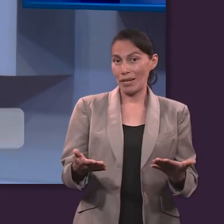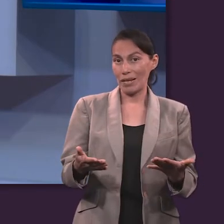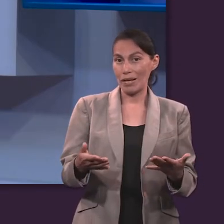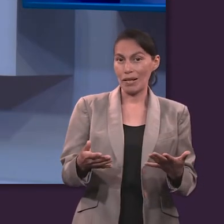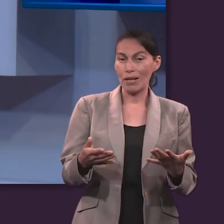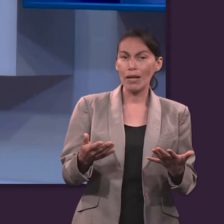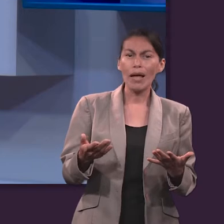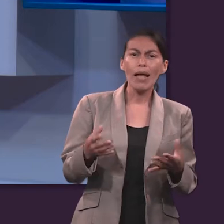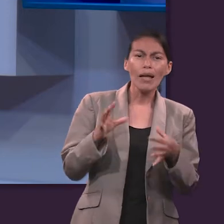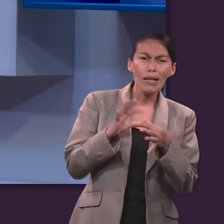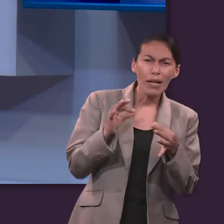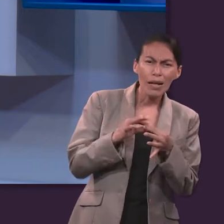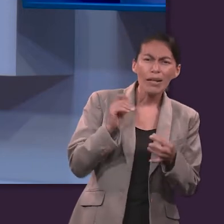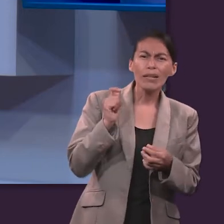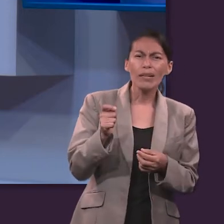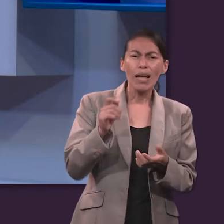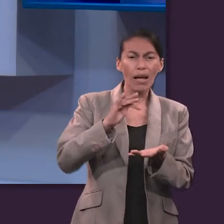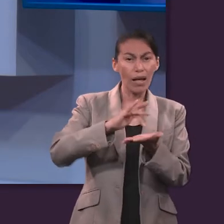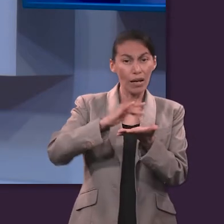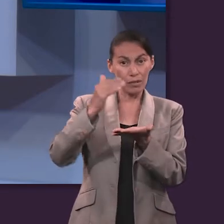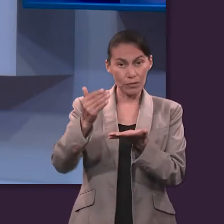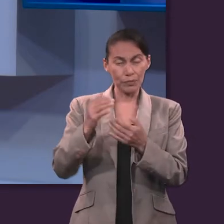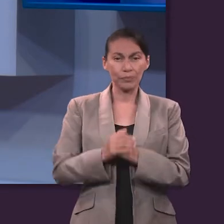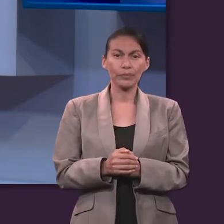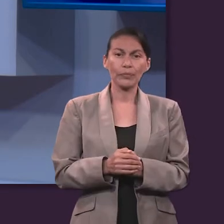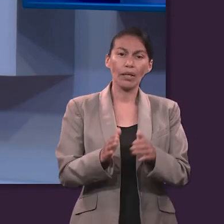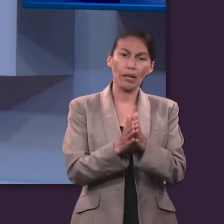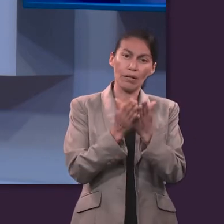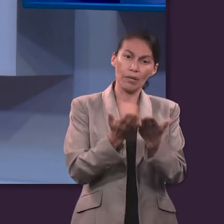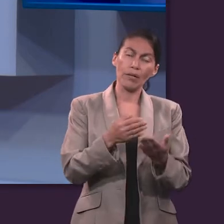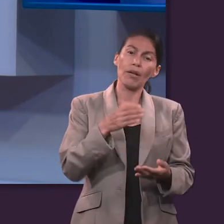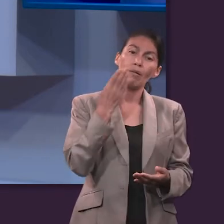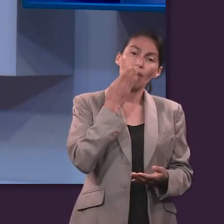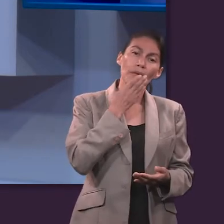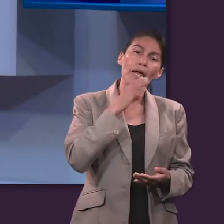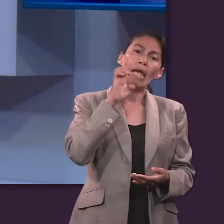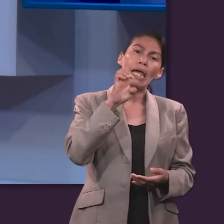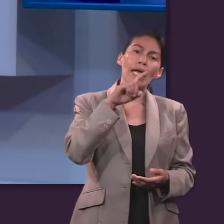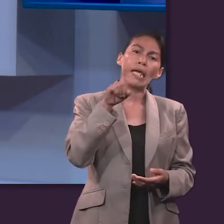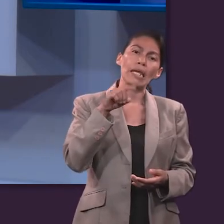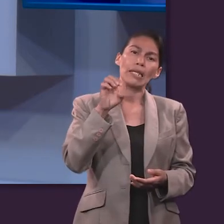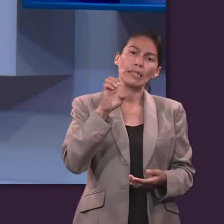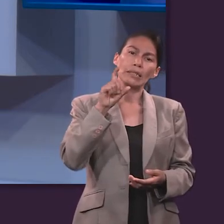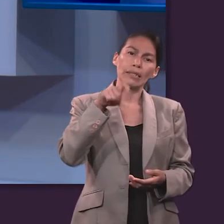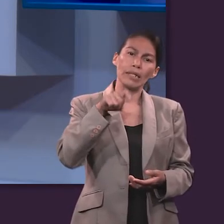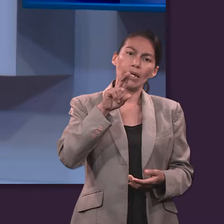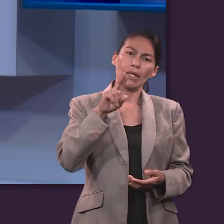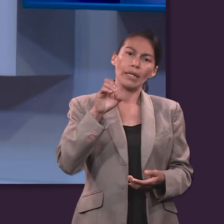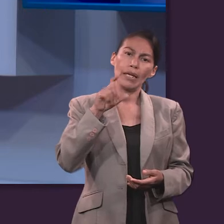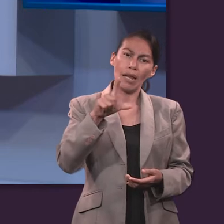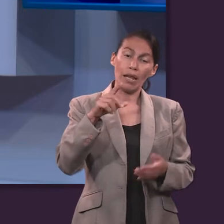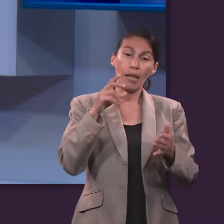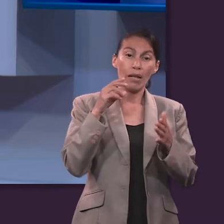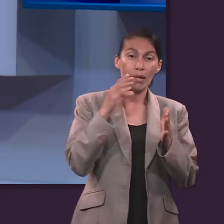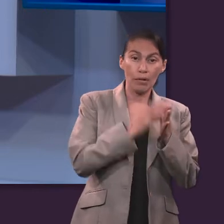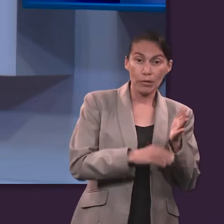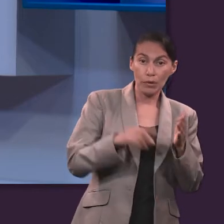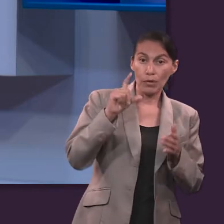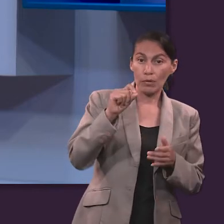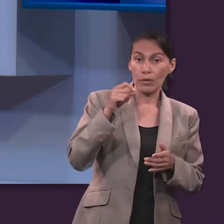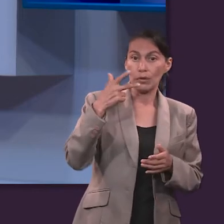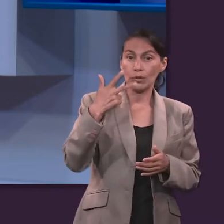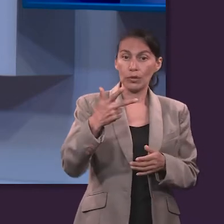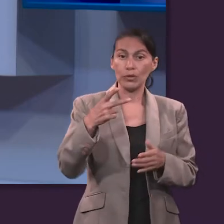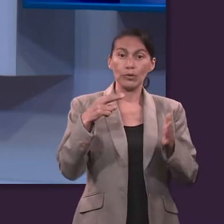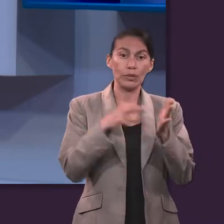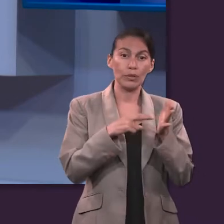una misteriosa ingratitud. Específicamente en Ezequiel, capítulo 28, versículos